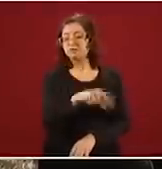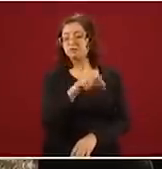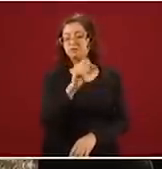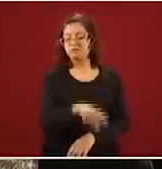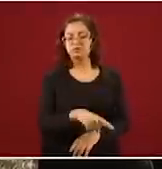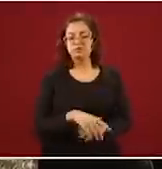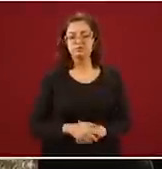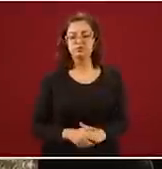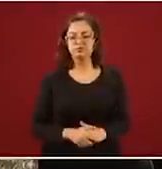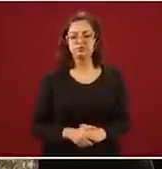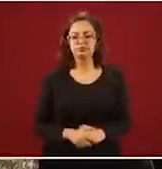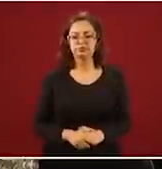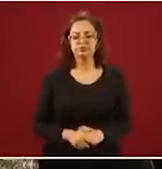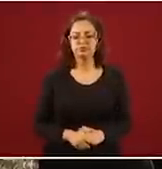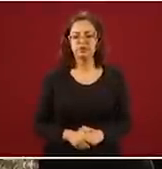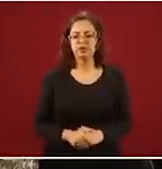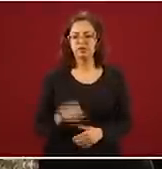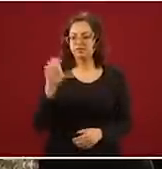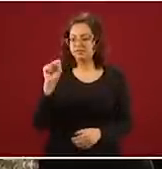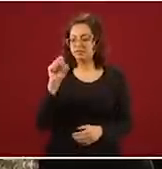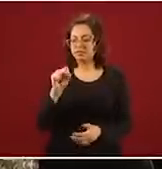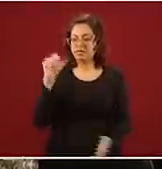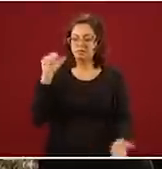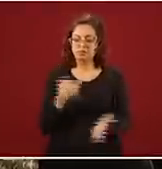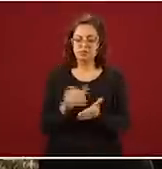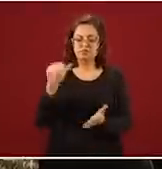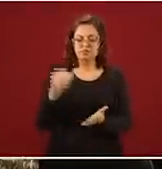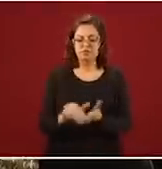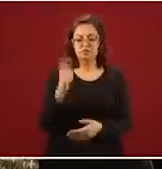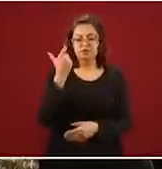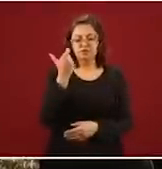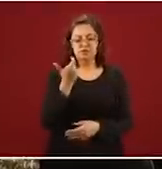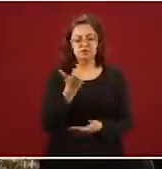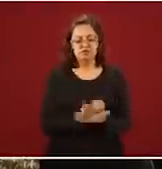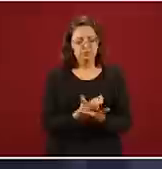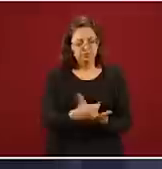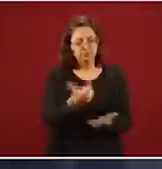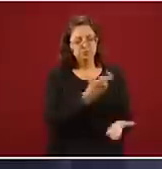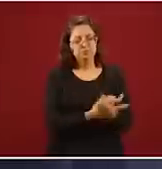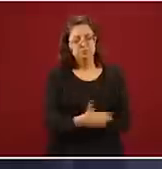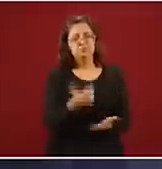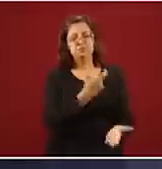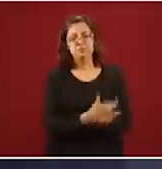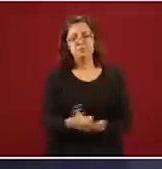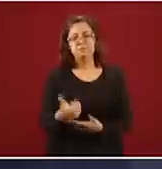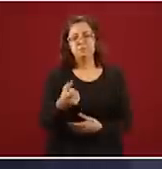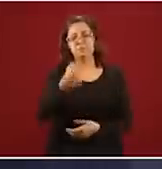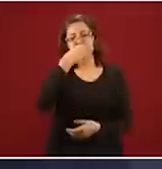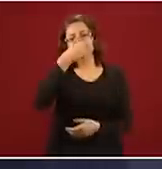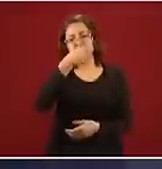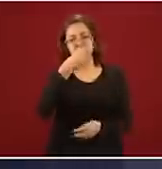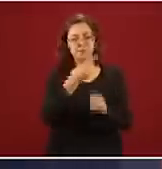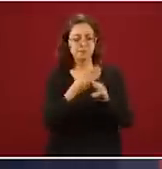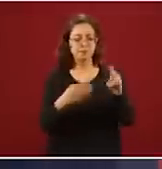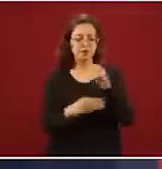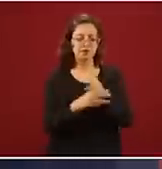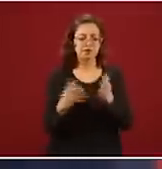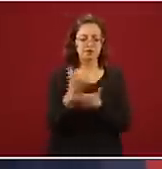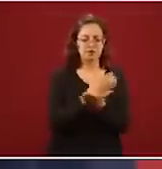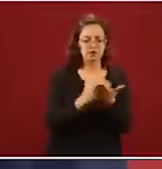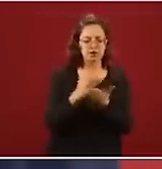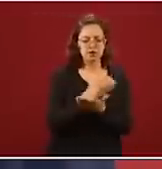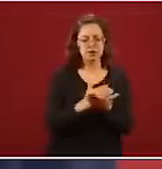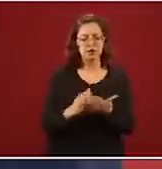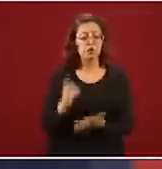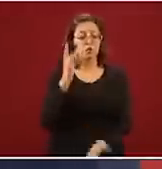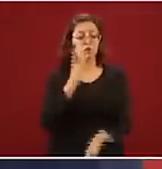Vendían 60 mil millones en medicinas y en material de curación,